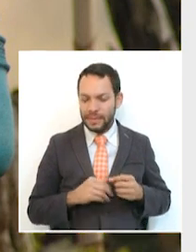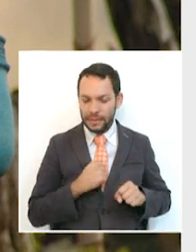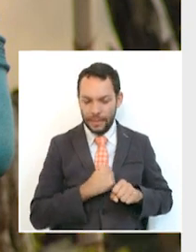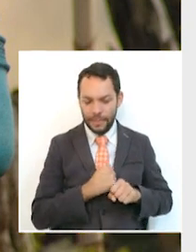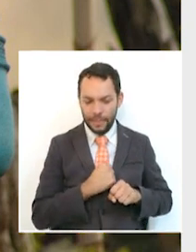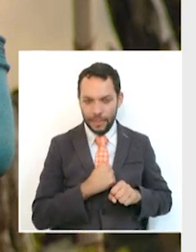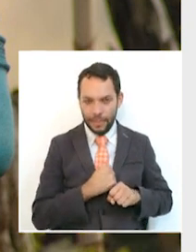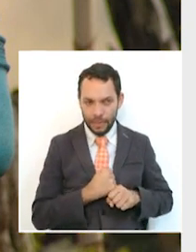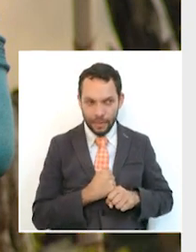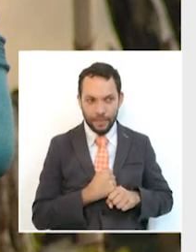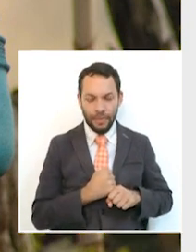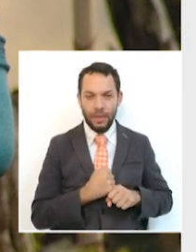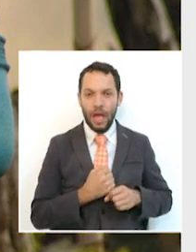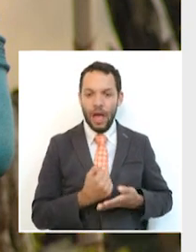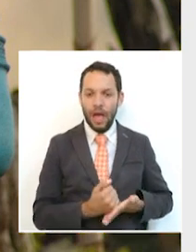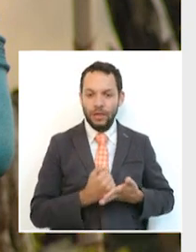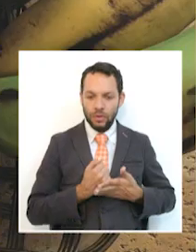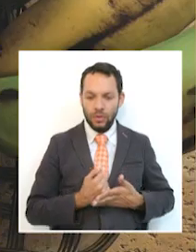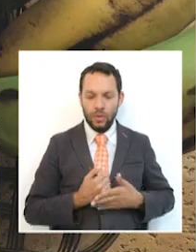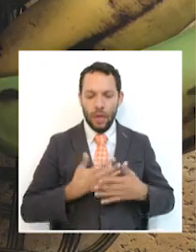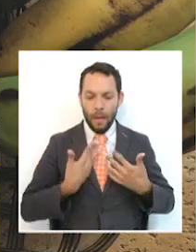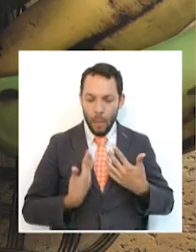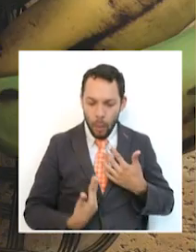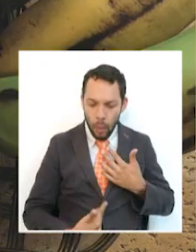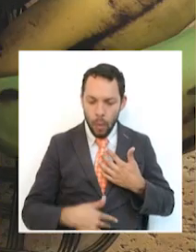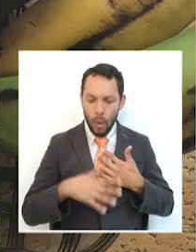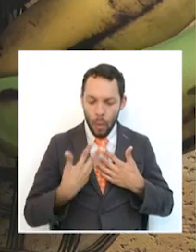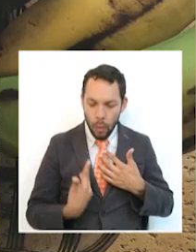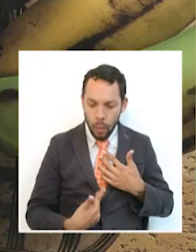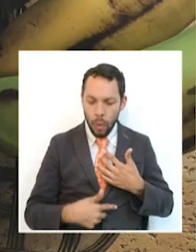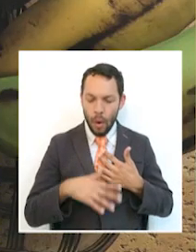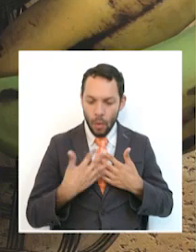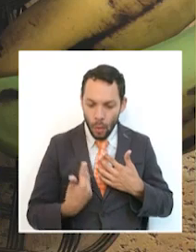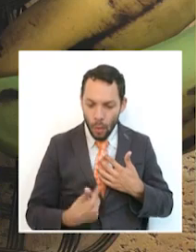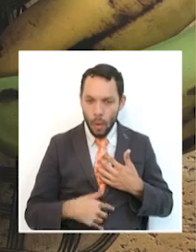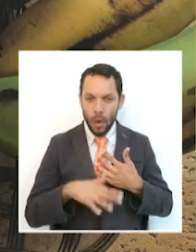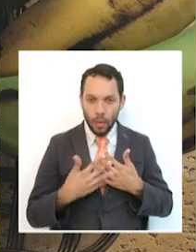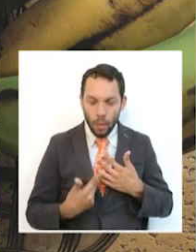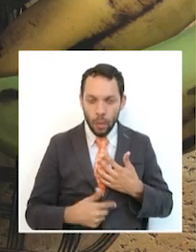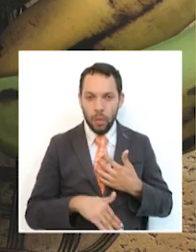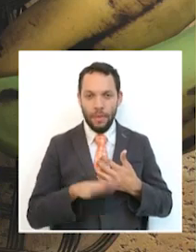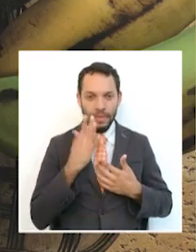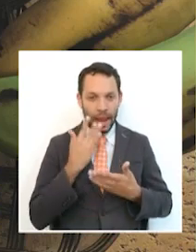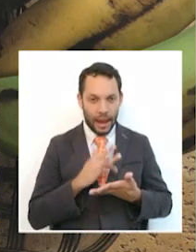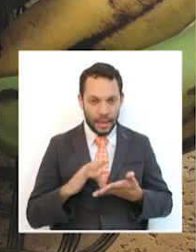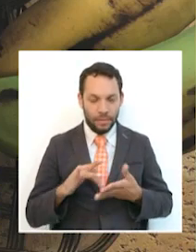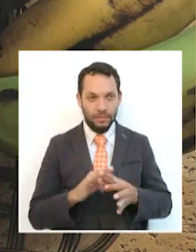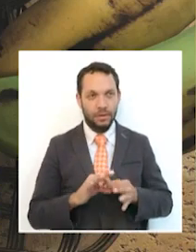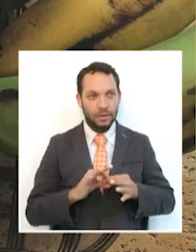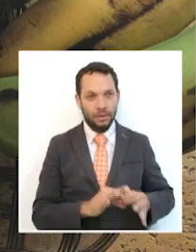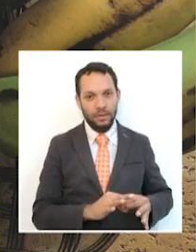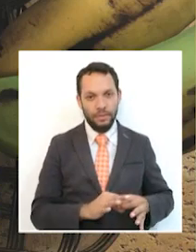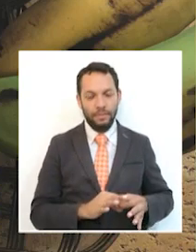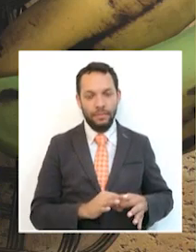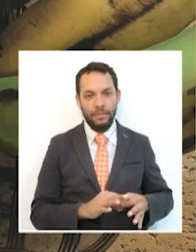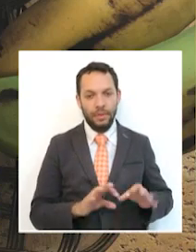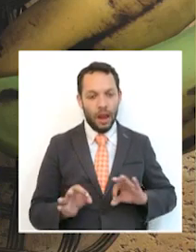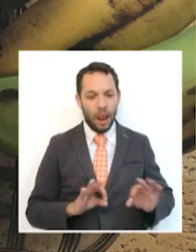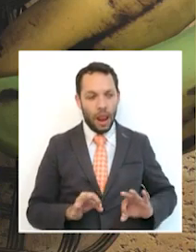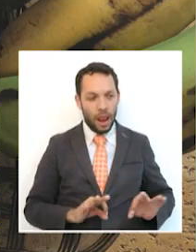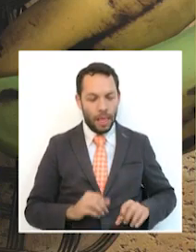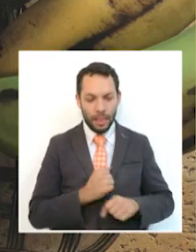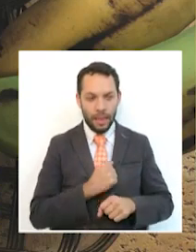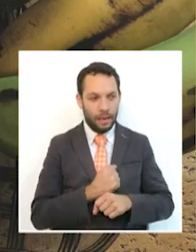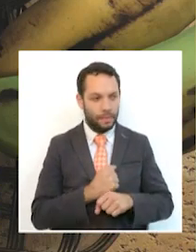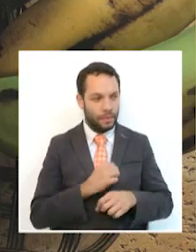evacuar que suelte para poder entrar un trabajo por ejemplo muy importante